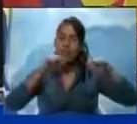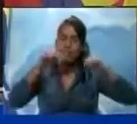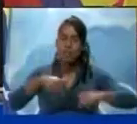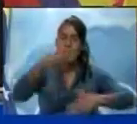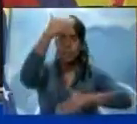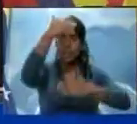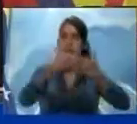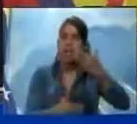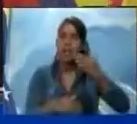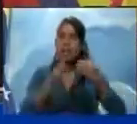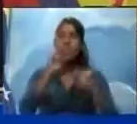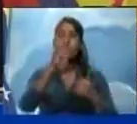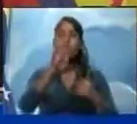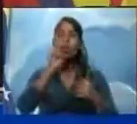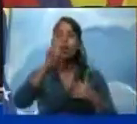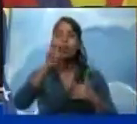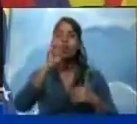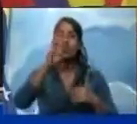el portal